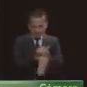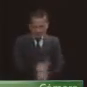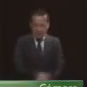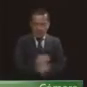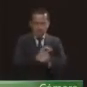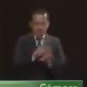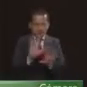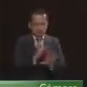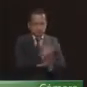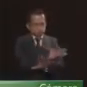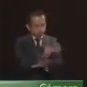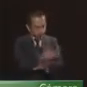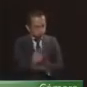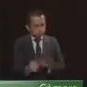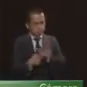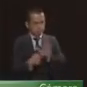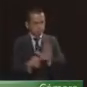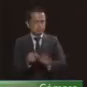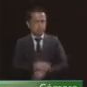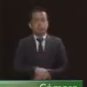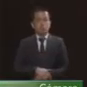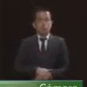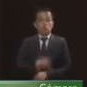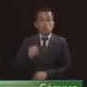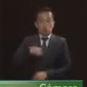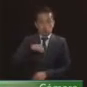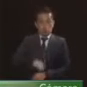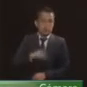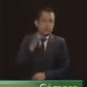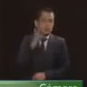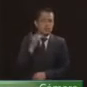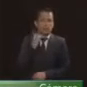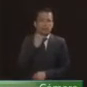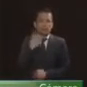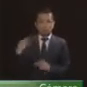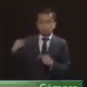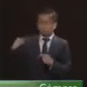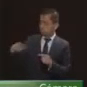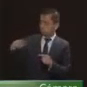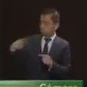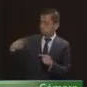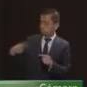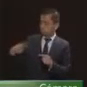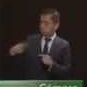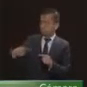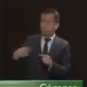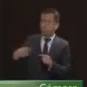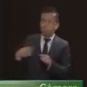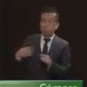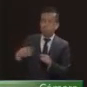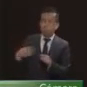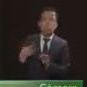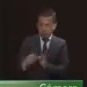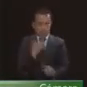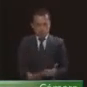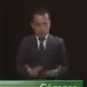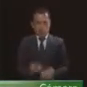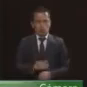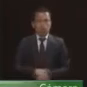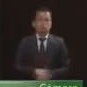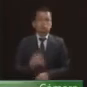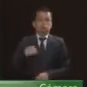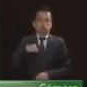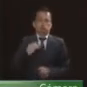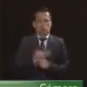En lo que corresponde a esta Cámara de Diputados, hemos cumplido hasta este momento. Y desde aquí hacemos un llamado